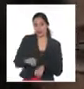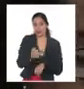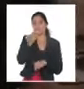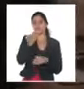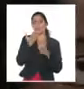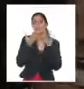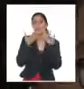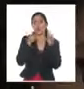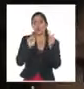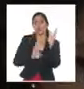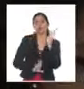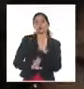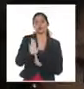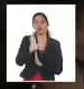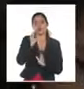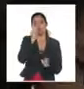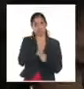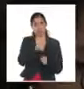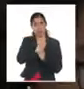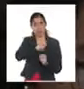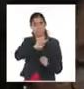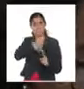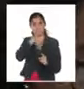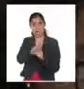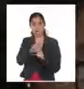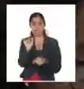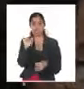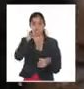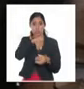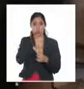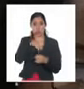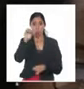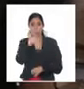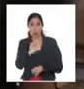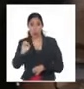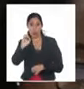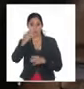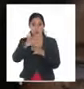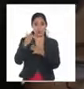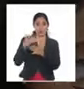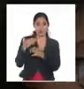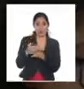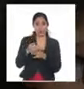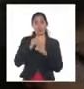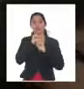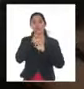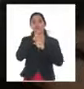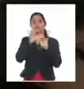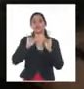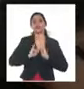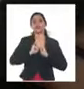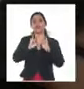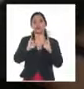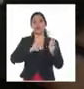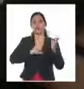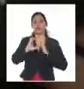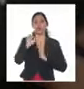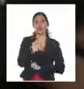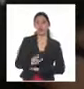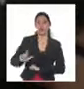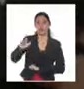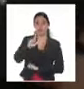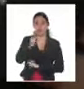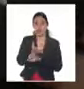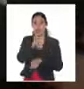nuestras misiones y en la integración de cada uno de los órganos, así como en la labor de divulgación, de comunicación social. Siempre poniendo